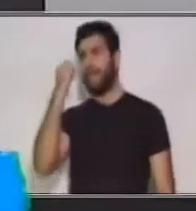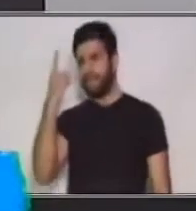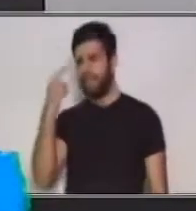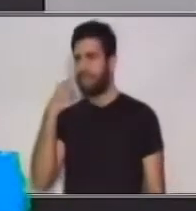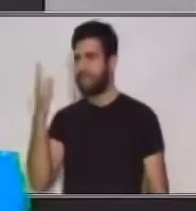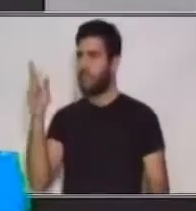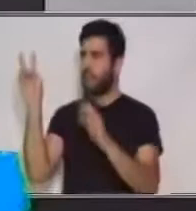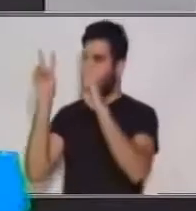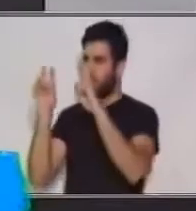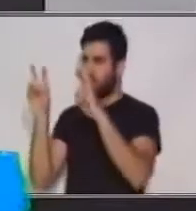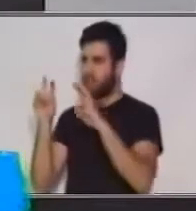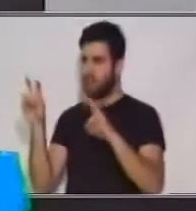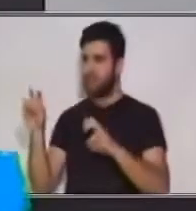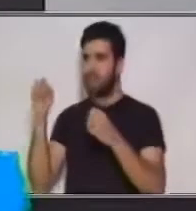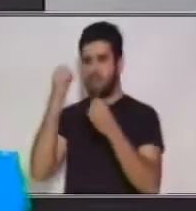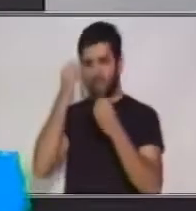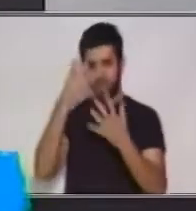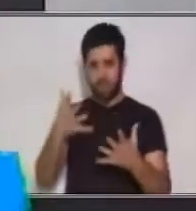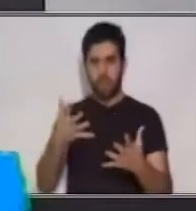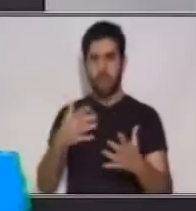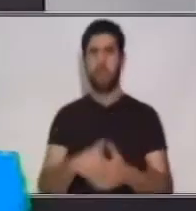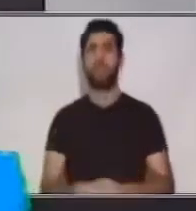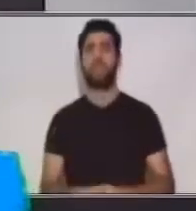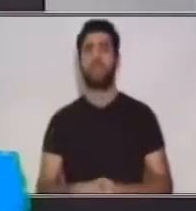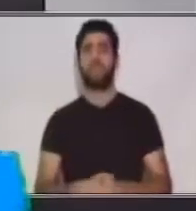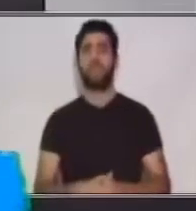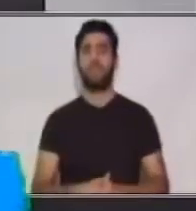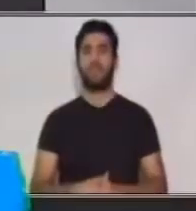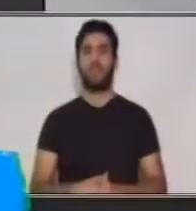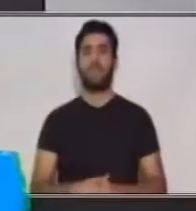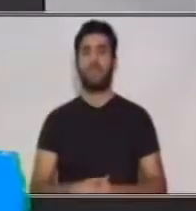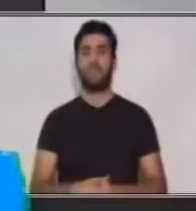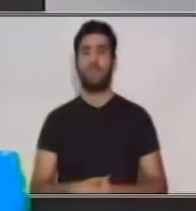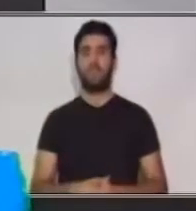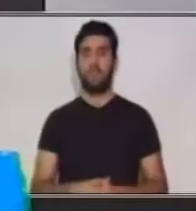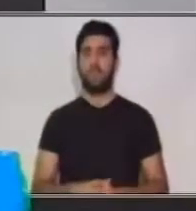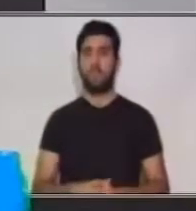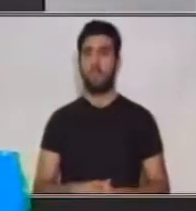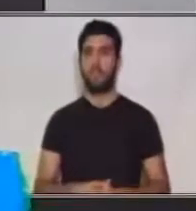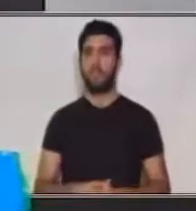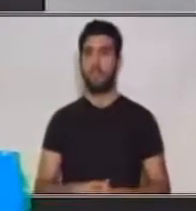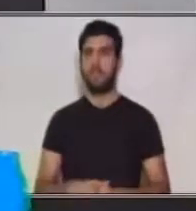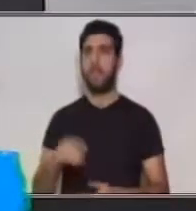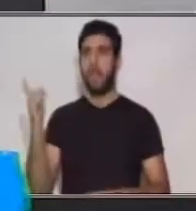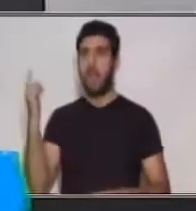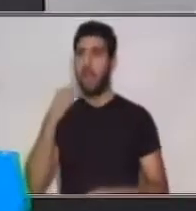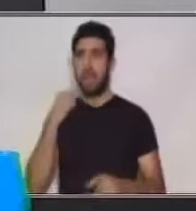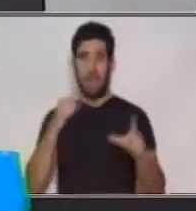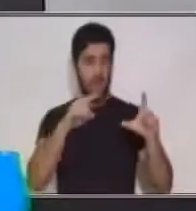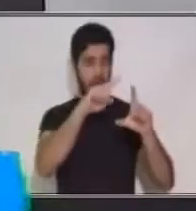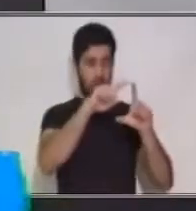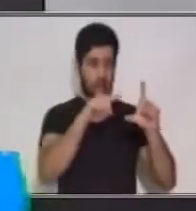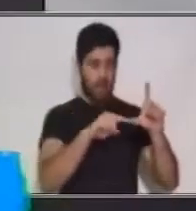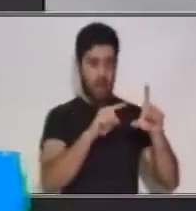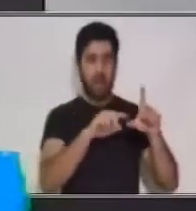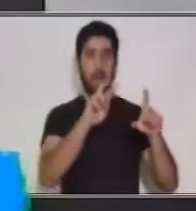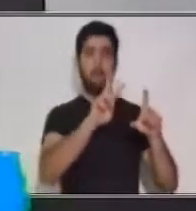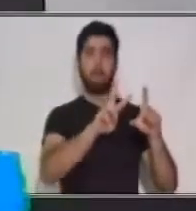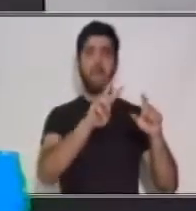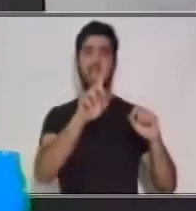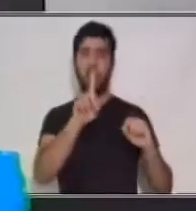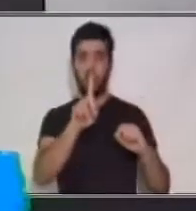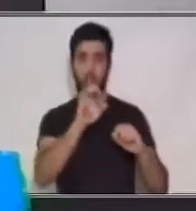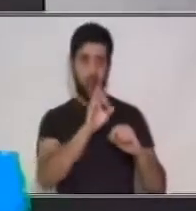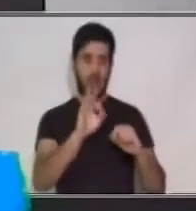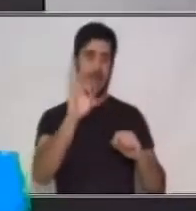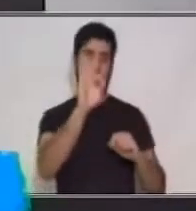analizamos la información que me están dando. La única medida que me están dando es en el primer triángulo, que son 21 grados. Es la única información